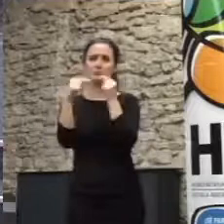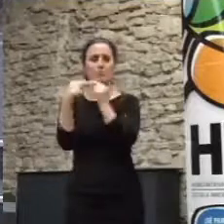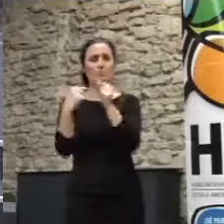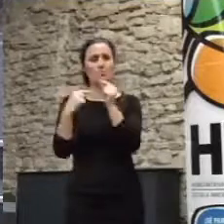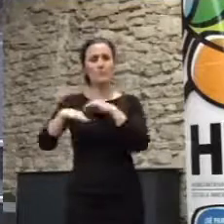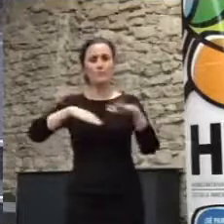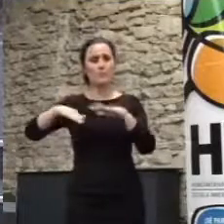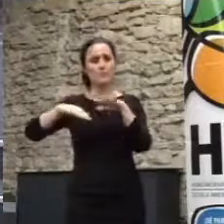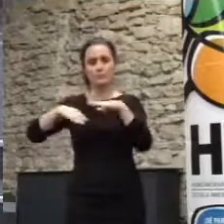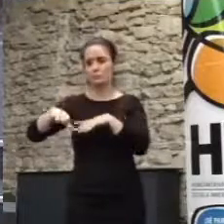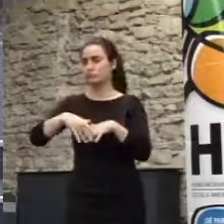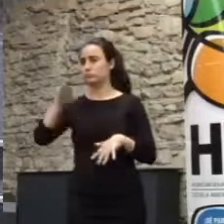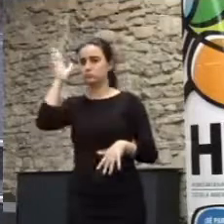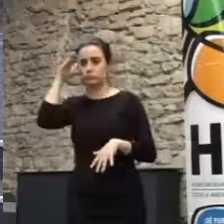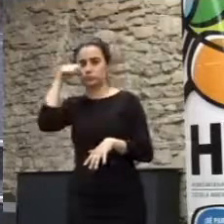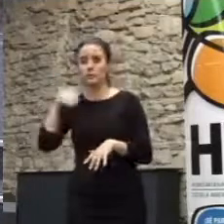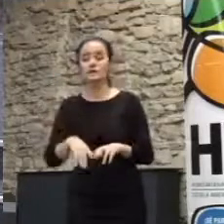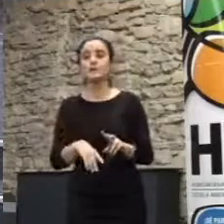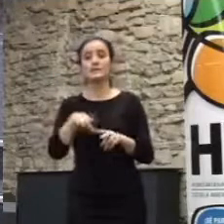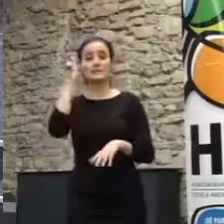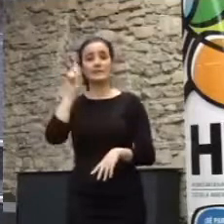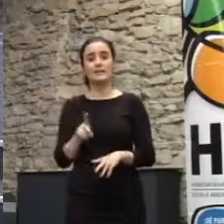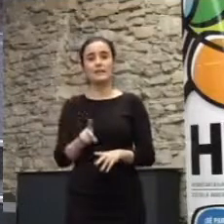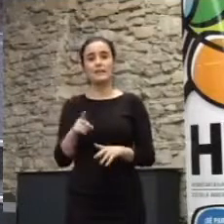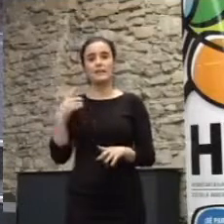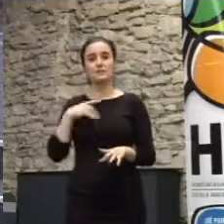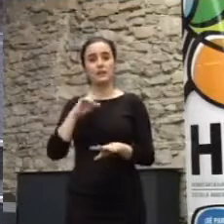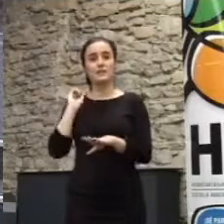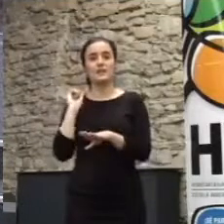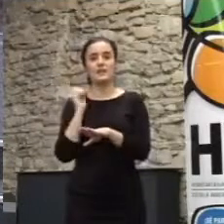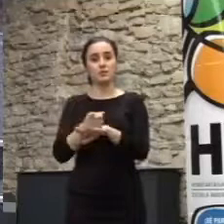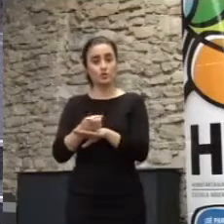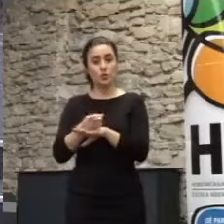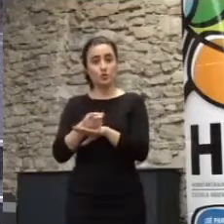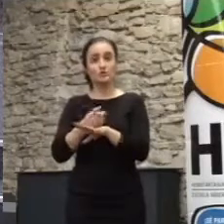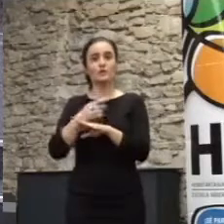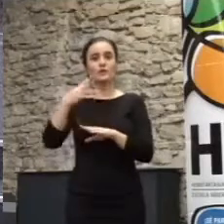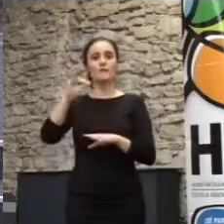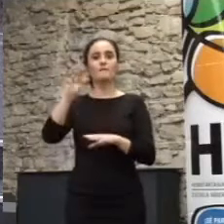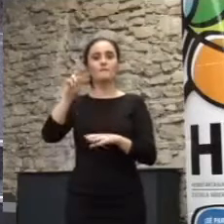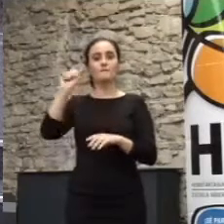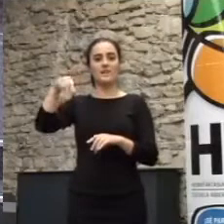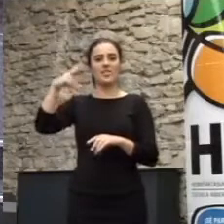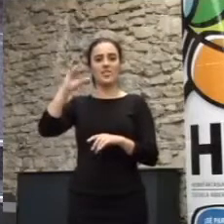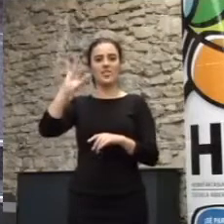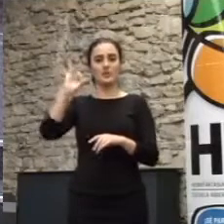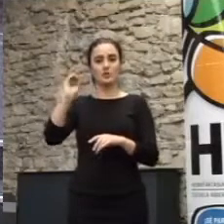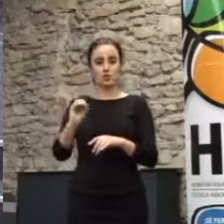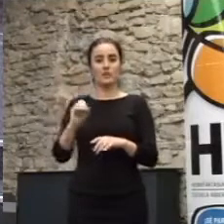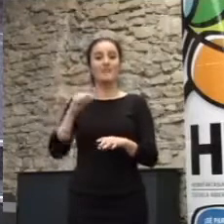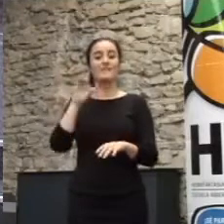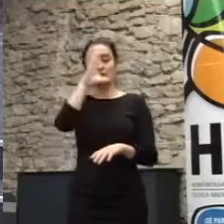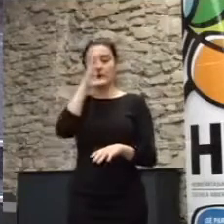participación ciudadana. Y bueno, y también va a haber una conferencia por parte del director de Novagov, Francisco Rojas Martín. Esto será el 15 de febrero. Y